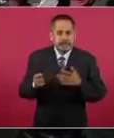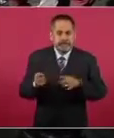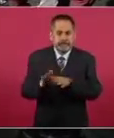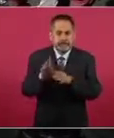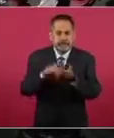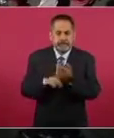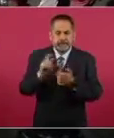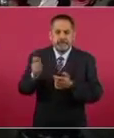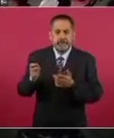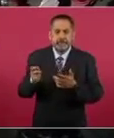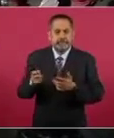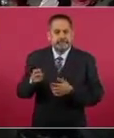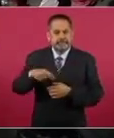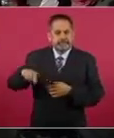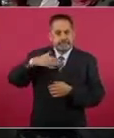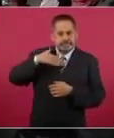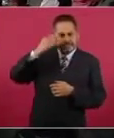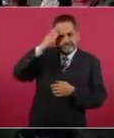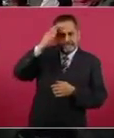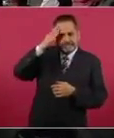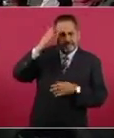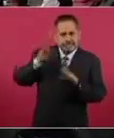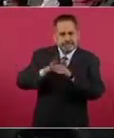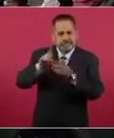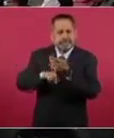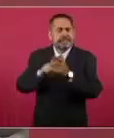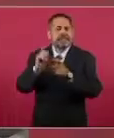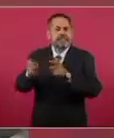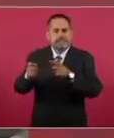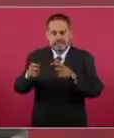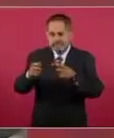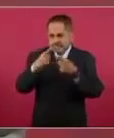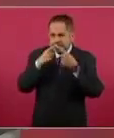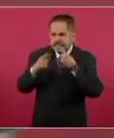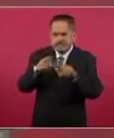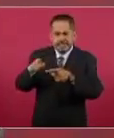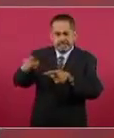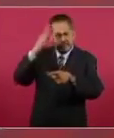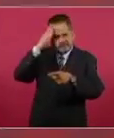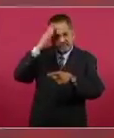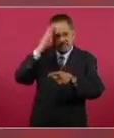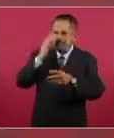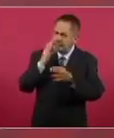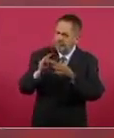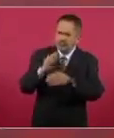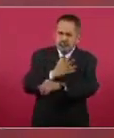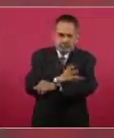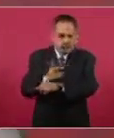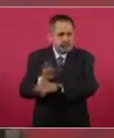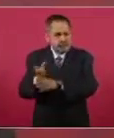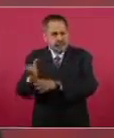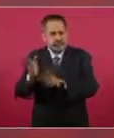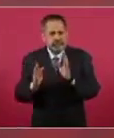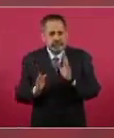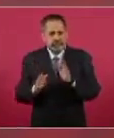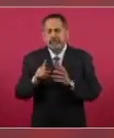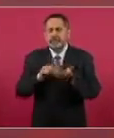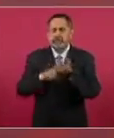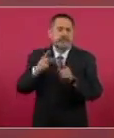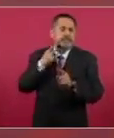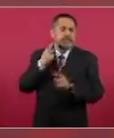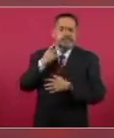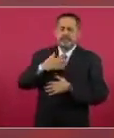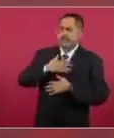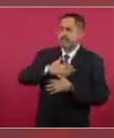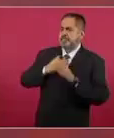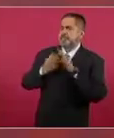con los dirigentes, con el comportamiento de los dirigentes y también con la política